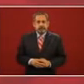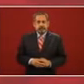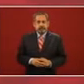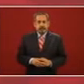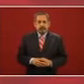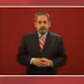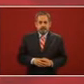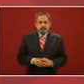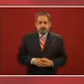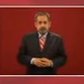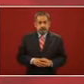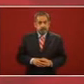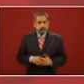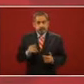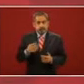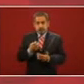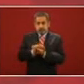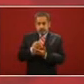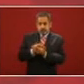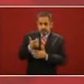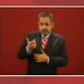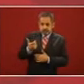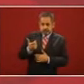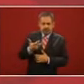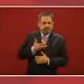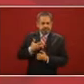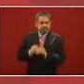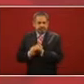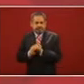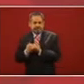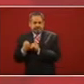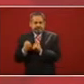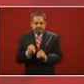en lo económico tenemos fortaleza.